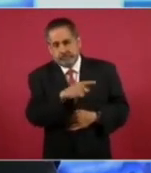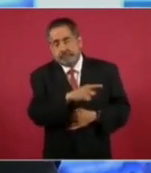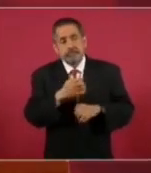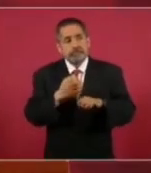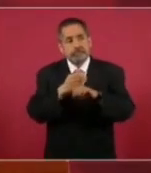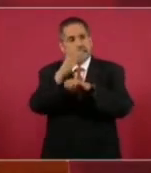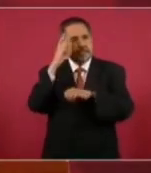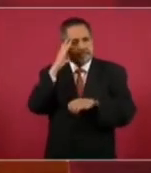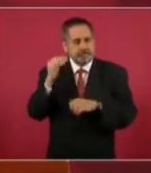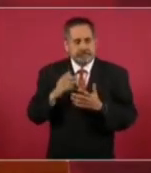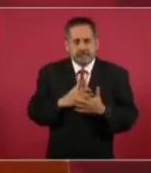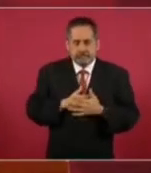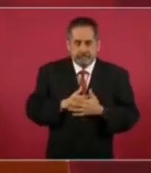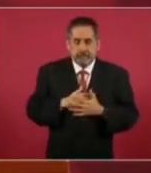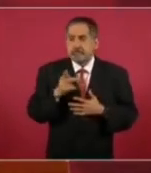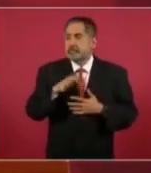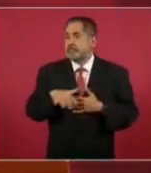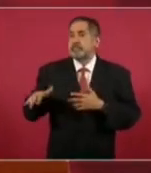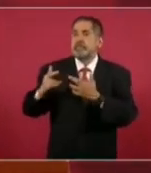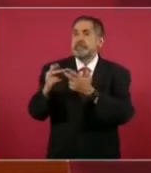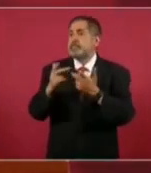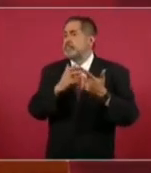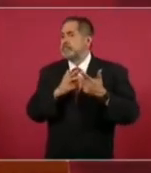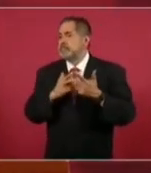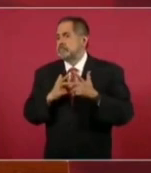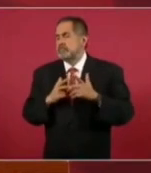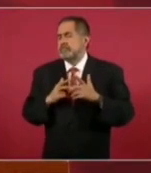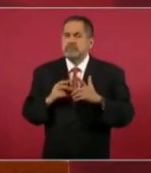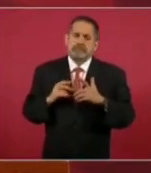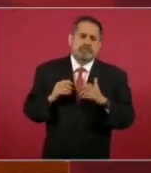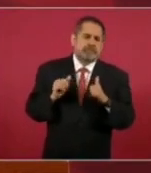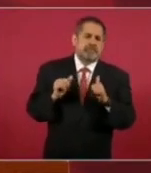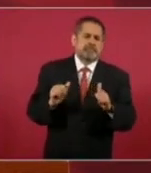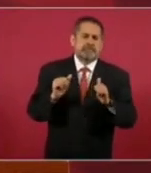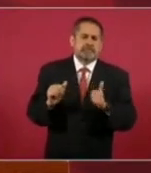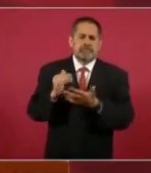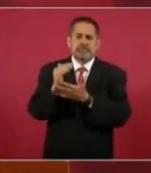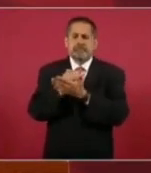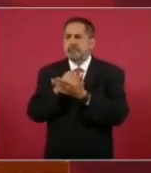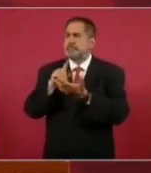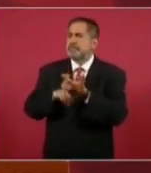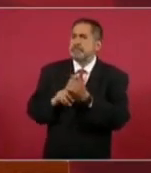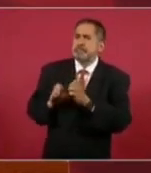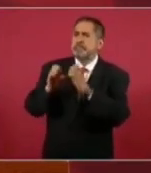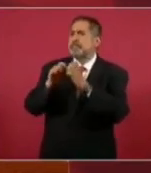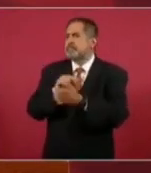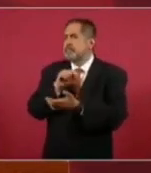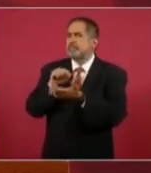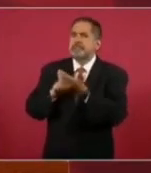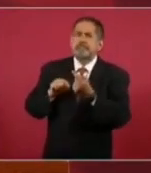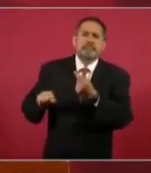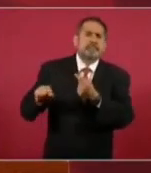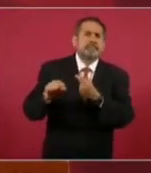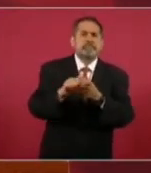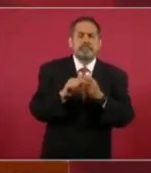de Colima, pero las afectaciones a la infraestructura y además a la estructura